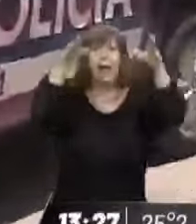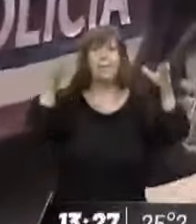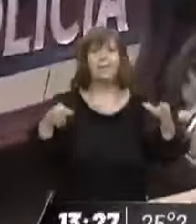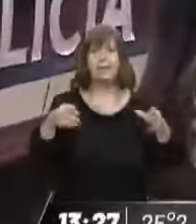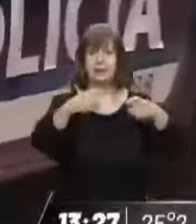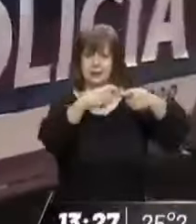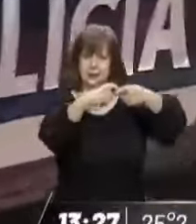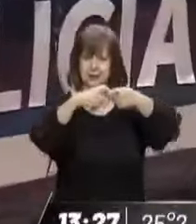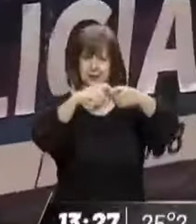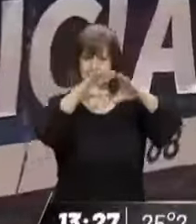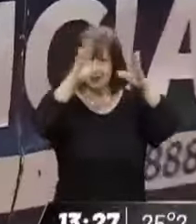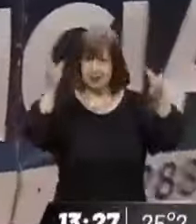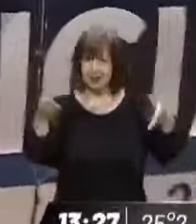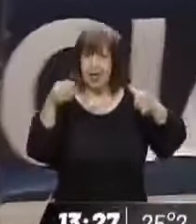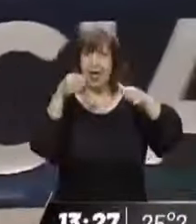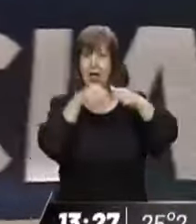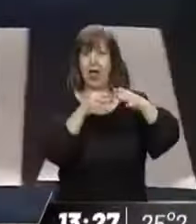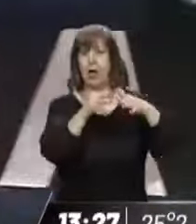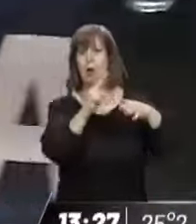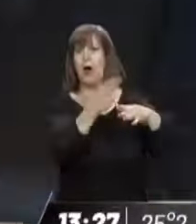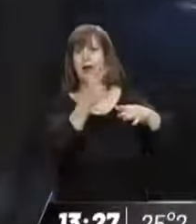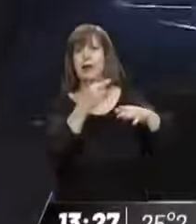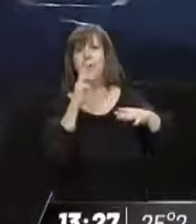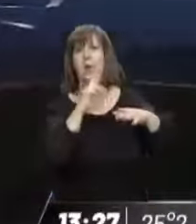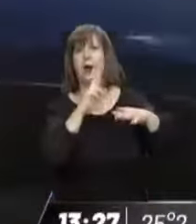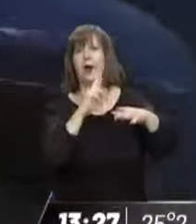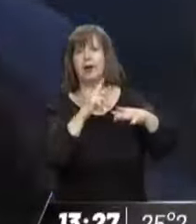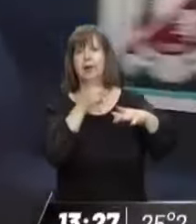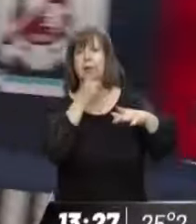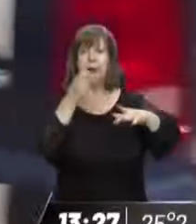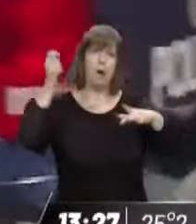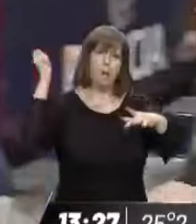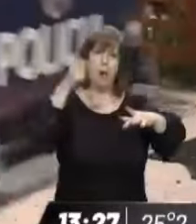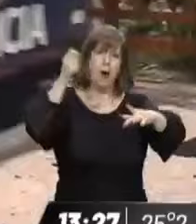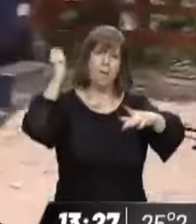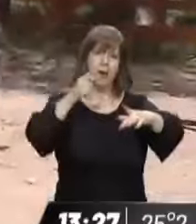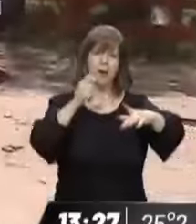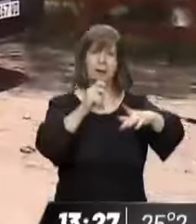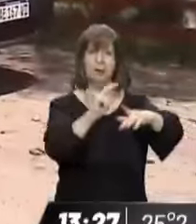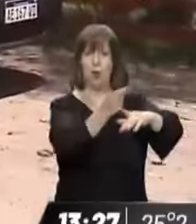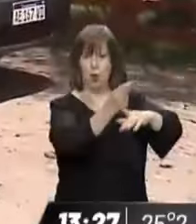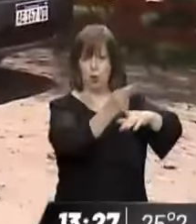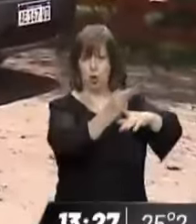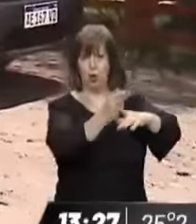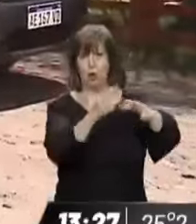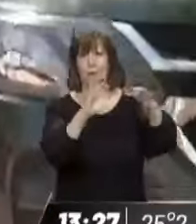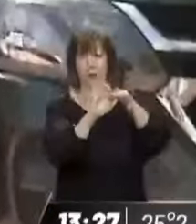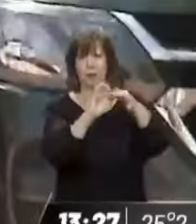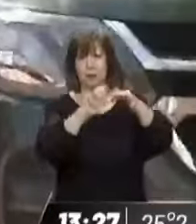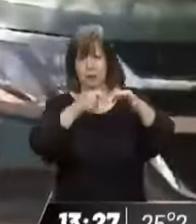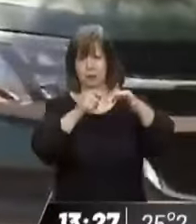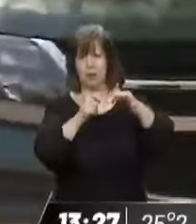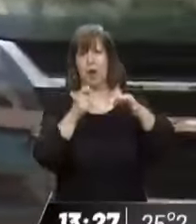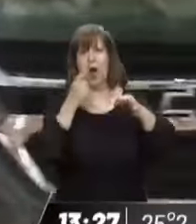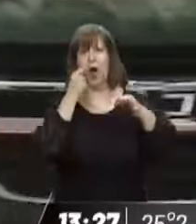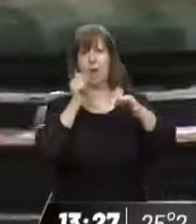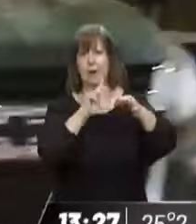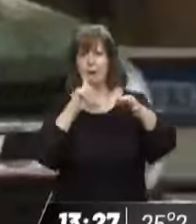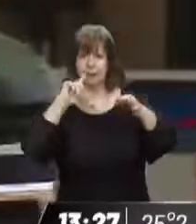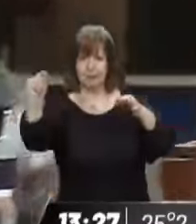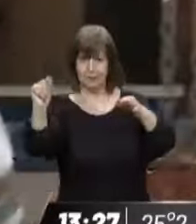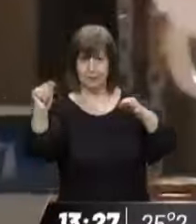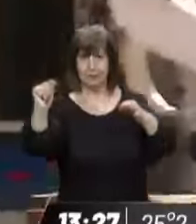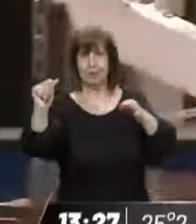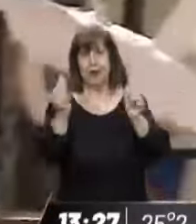Arrancó una investigación, después se pudo determinar justamente que se trató de un femicidio. Había una búsqueda